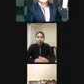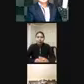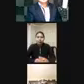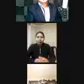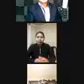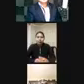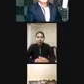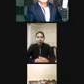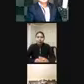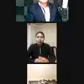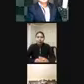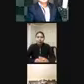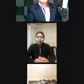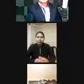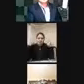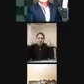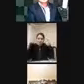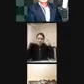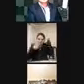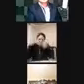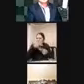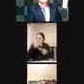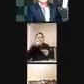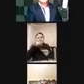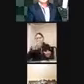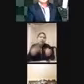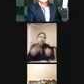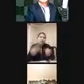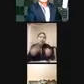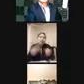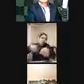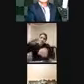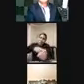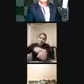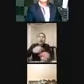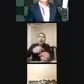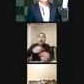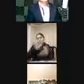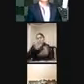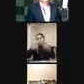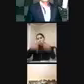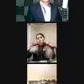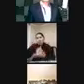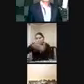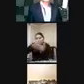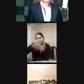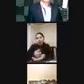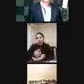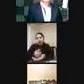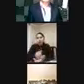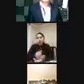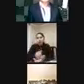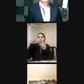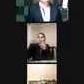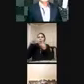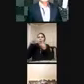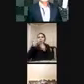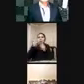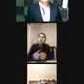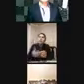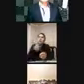tal, pero hay que intentar convertirlo en palabras. Esto lo hacen solo cuando son chiquitines los niños, porque a partir de los 6,